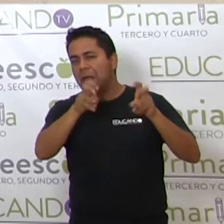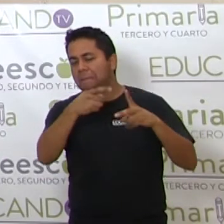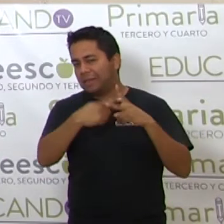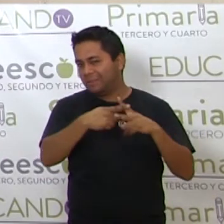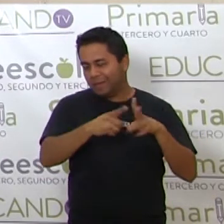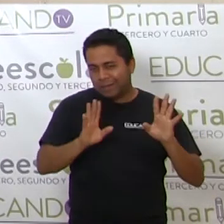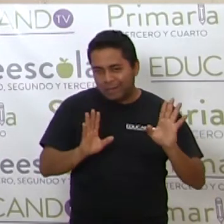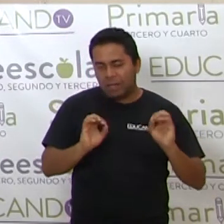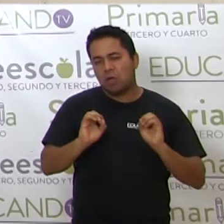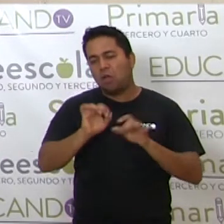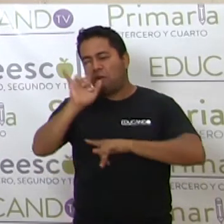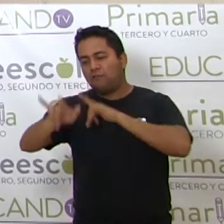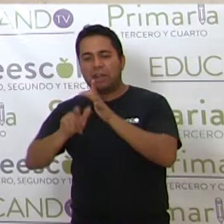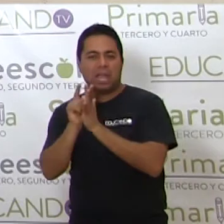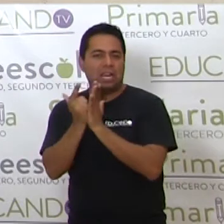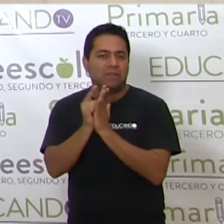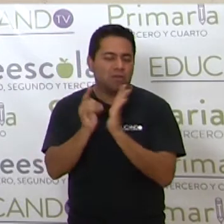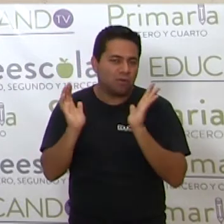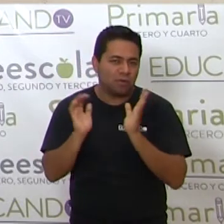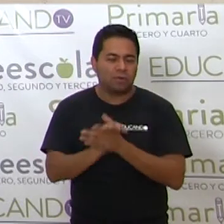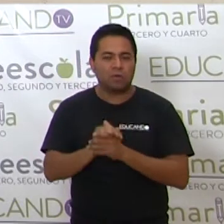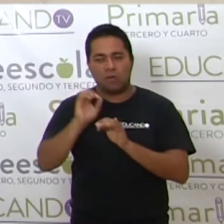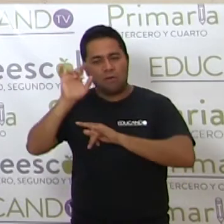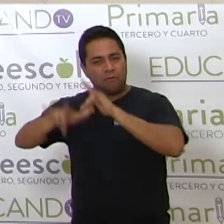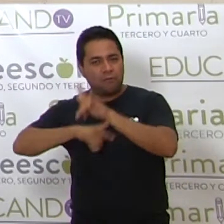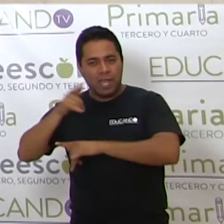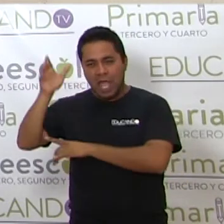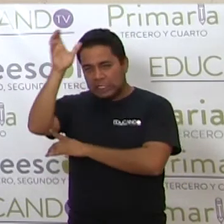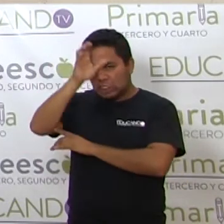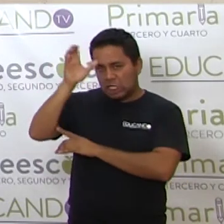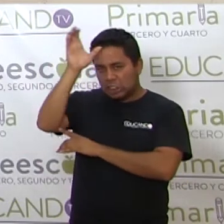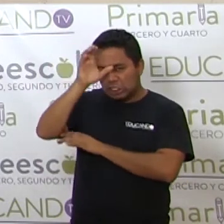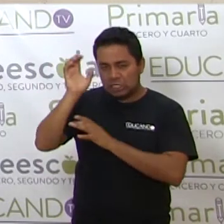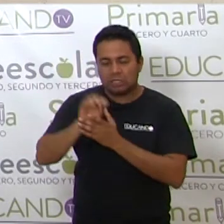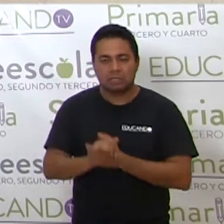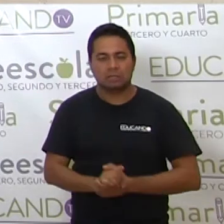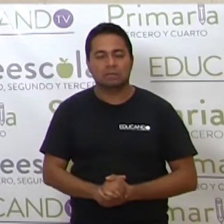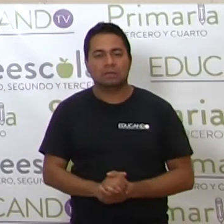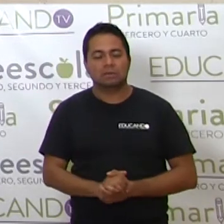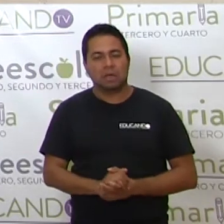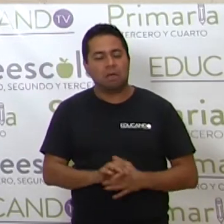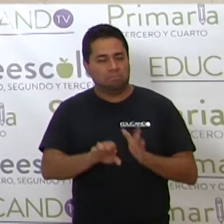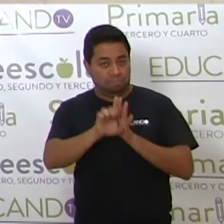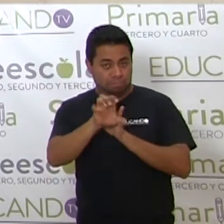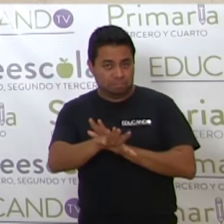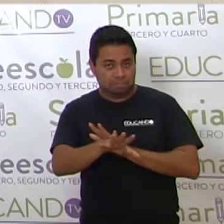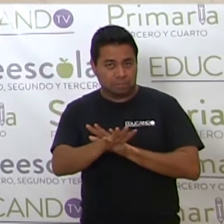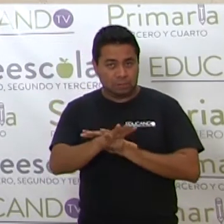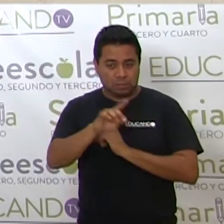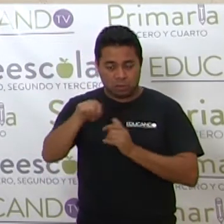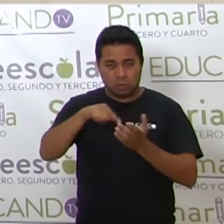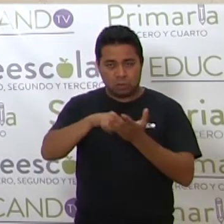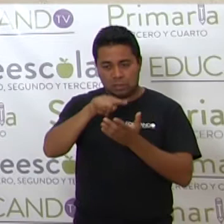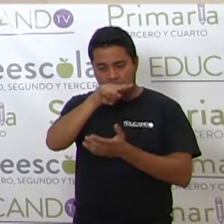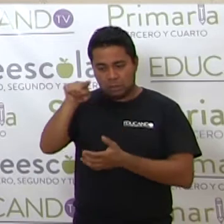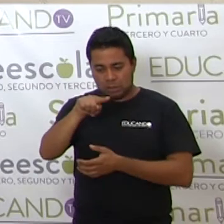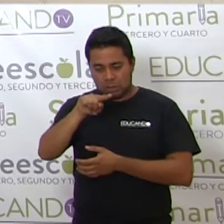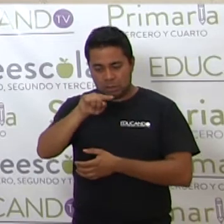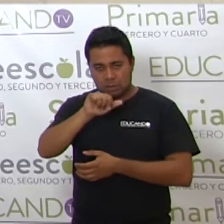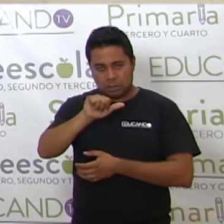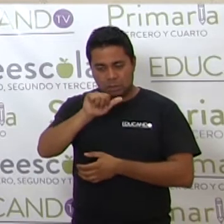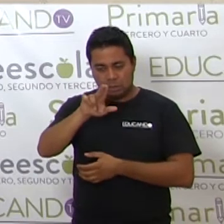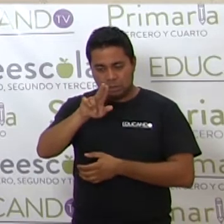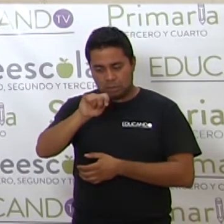feria de los libros feria de las ciencias por ejemplo en san andrés zautla hace algunos años